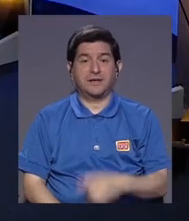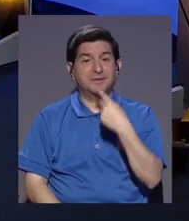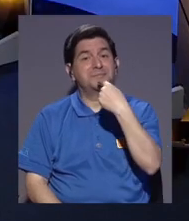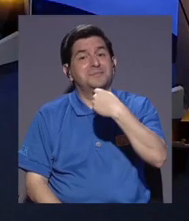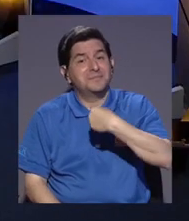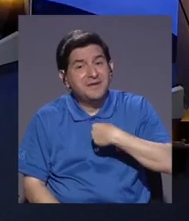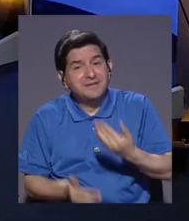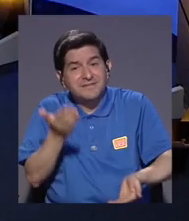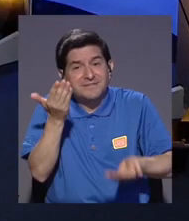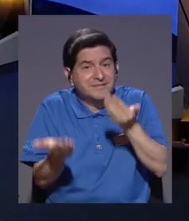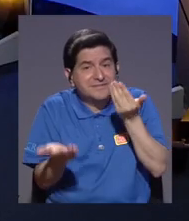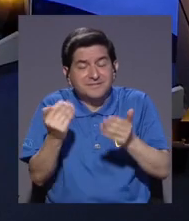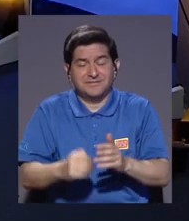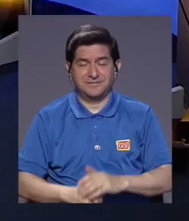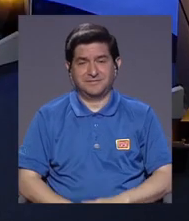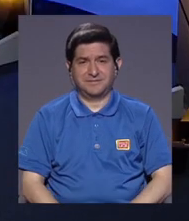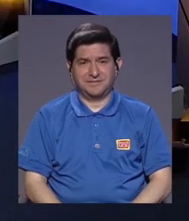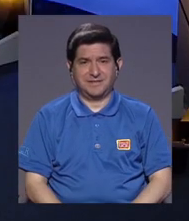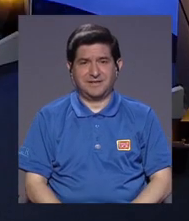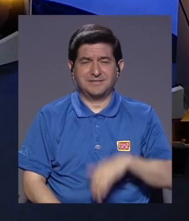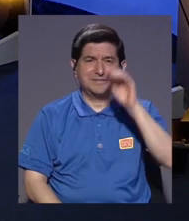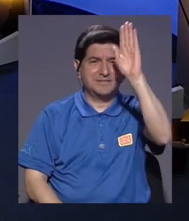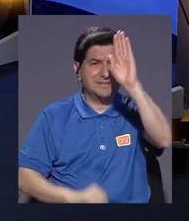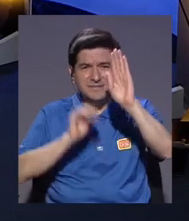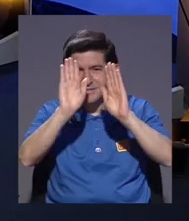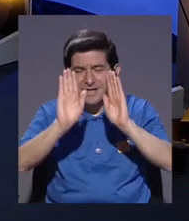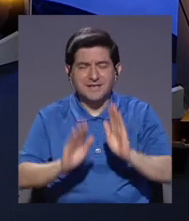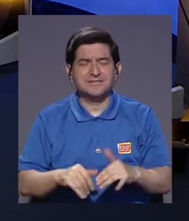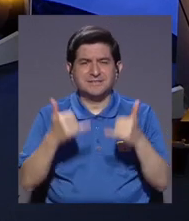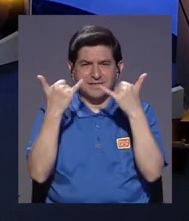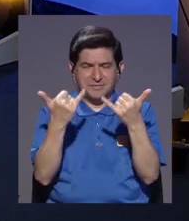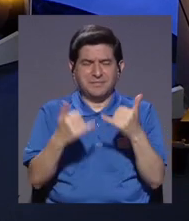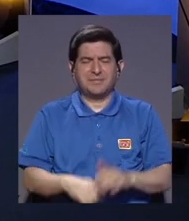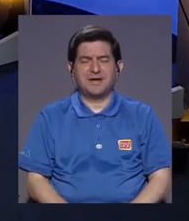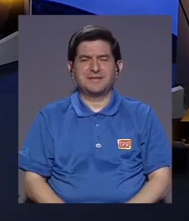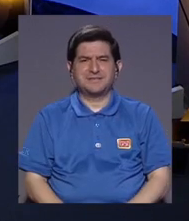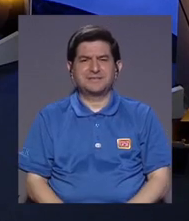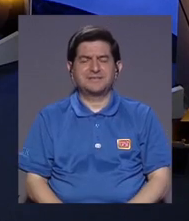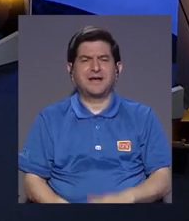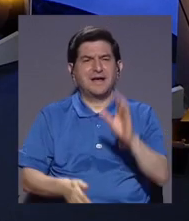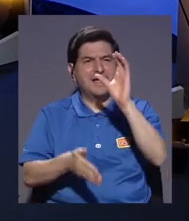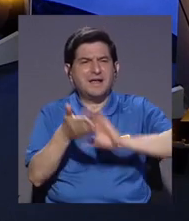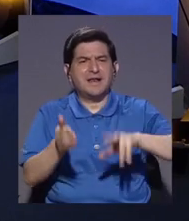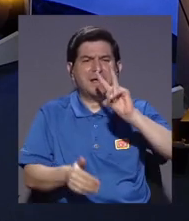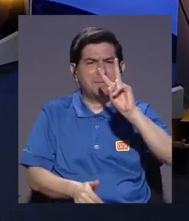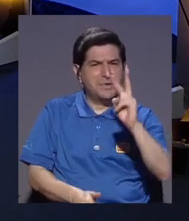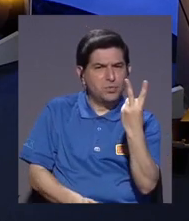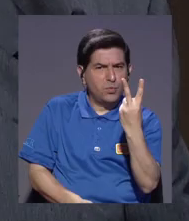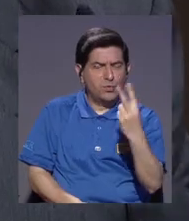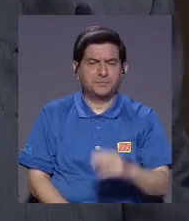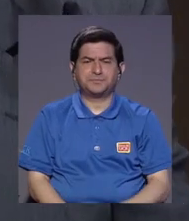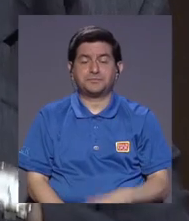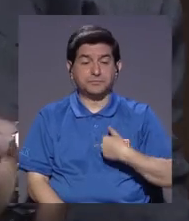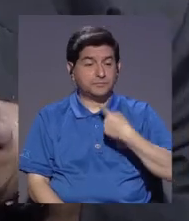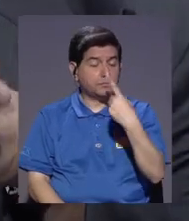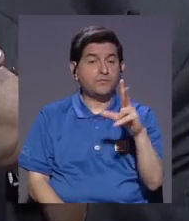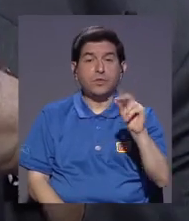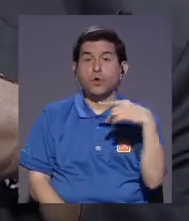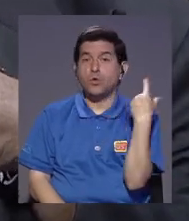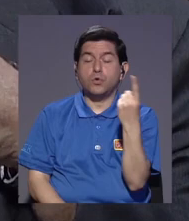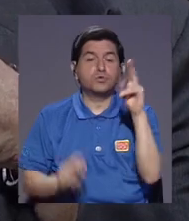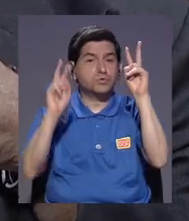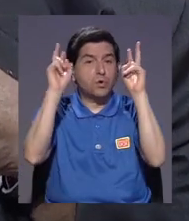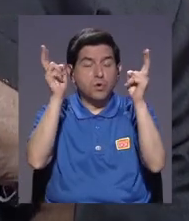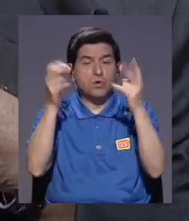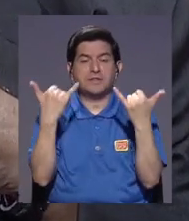sobre todo está hablando de usted de el esquema social 70 en el capítulo segundo donde planteo